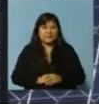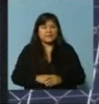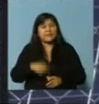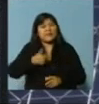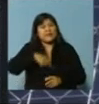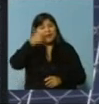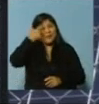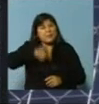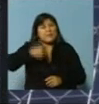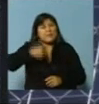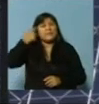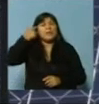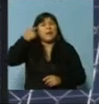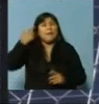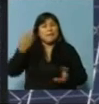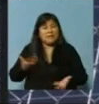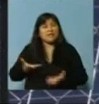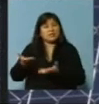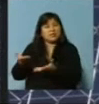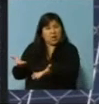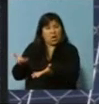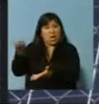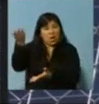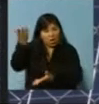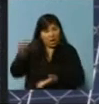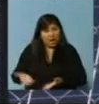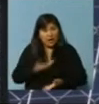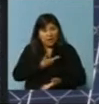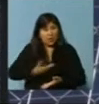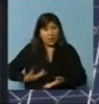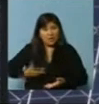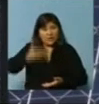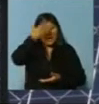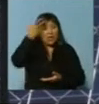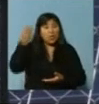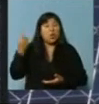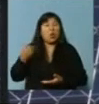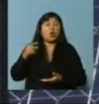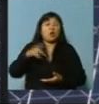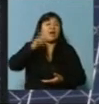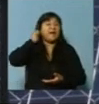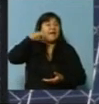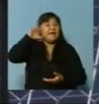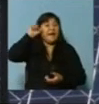el señor Gerardo Morales, el contador nacional,